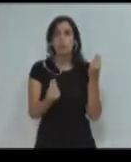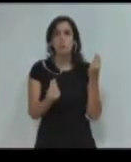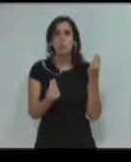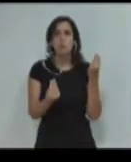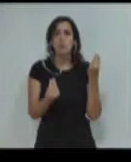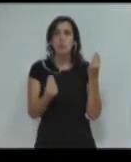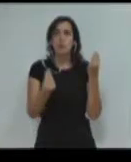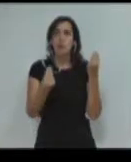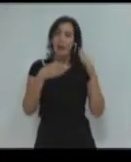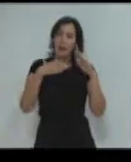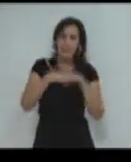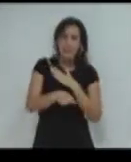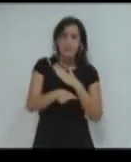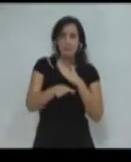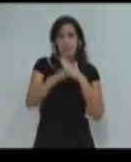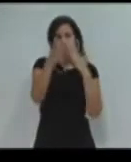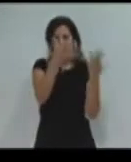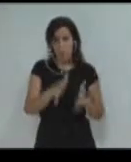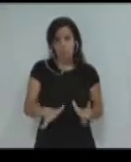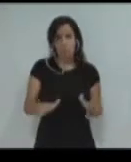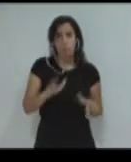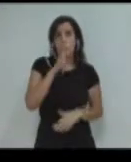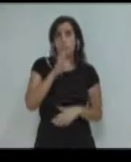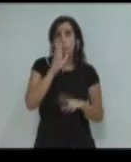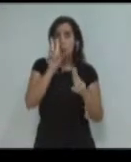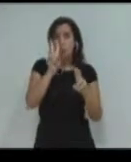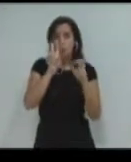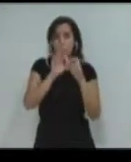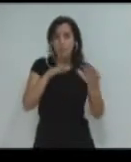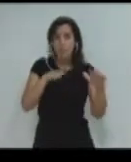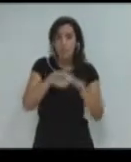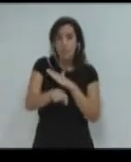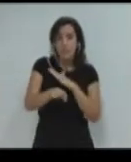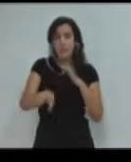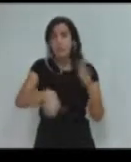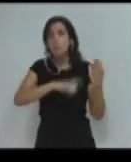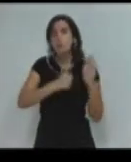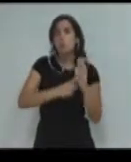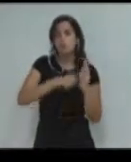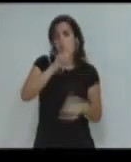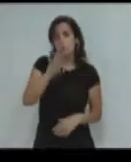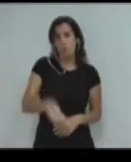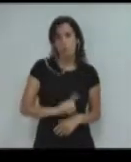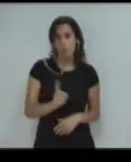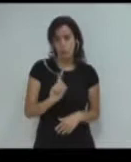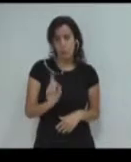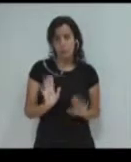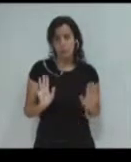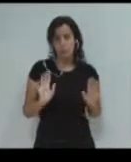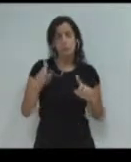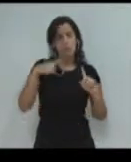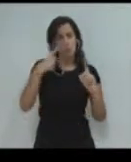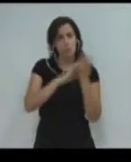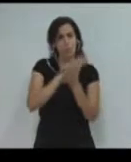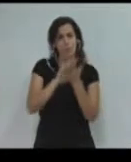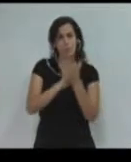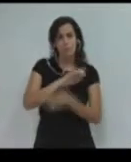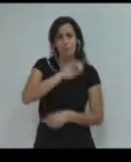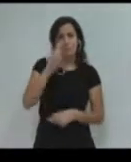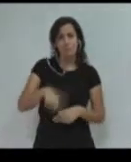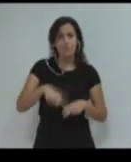digamos medianamente accesibles, porque la accesibilidad yo creo que tampoco es absoluta, y luego si quiere hablamos también